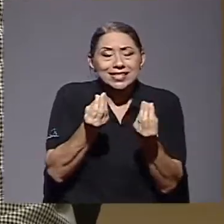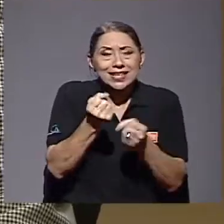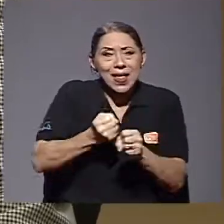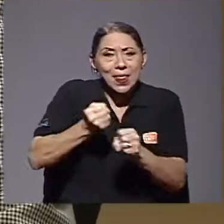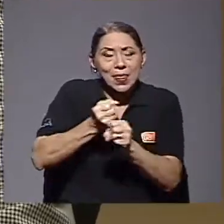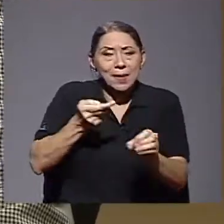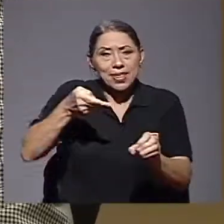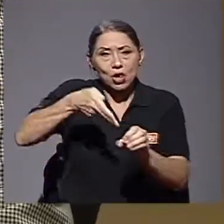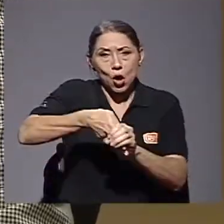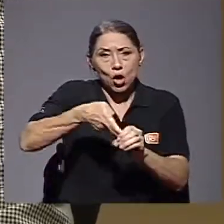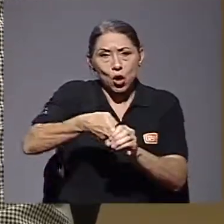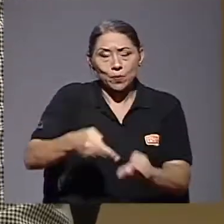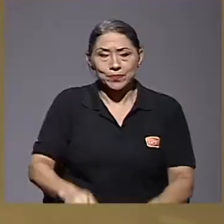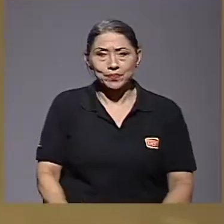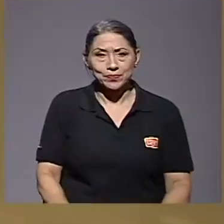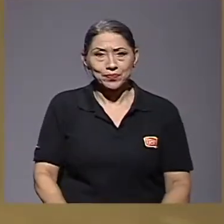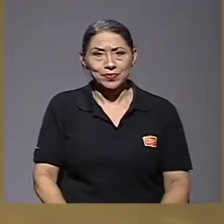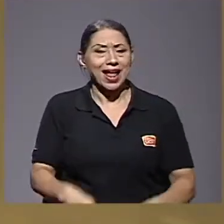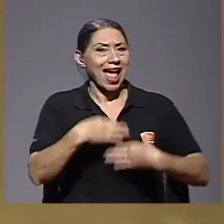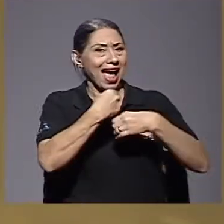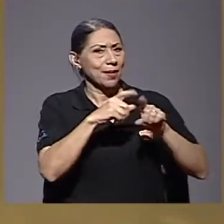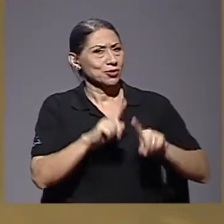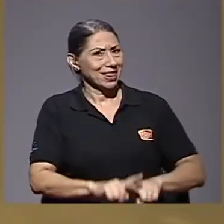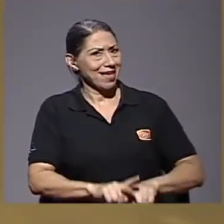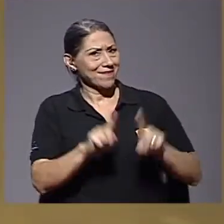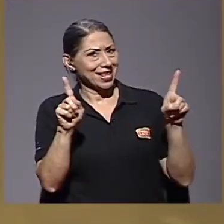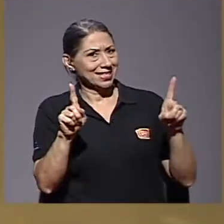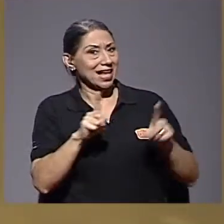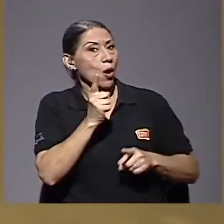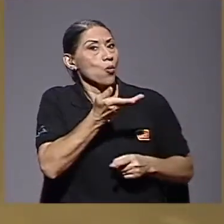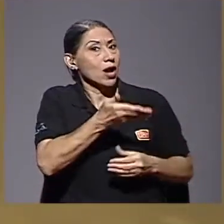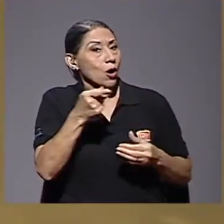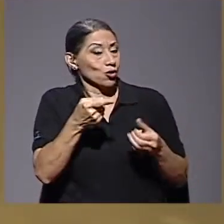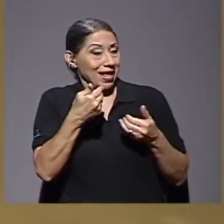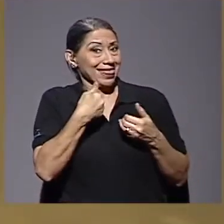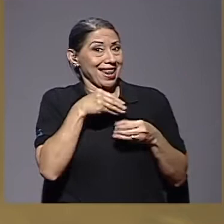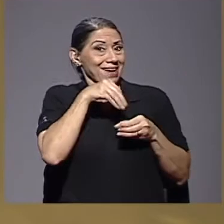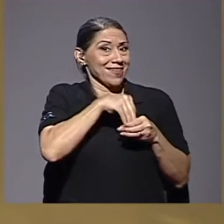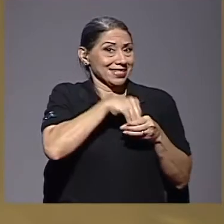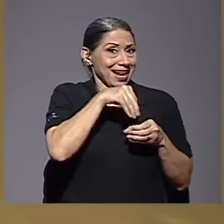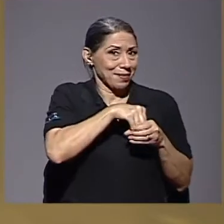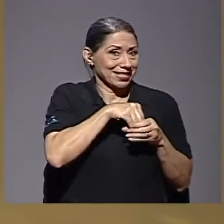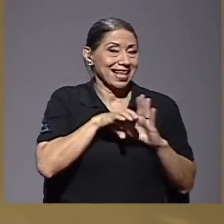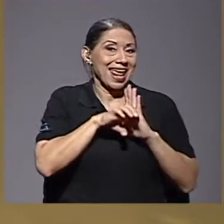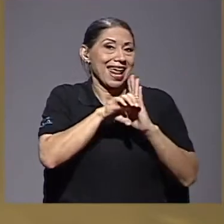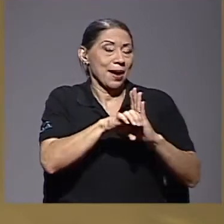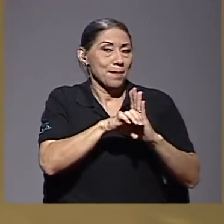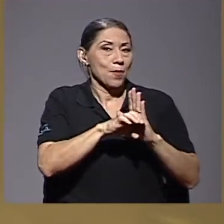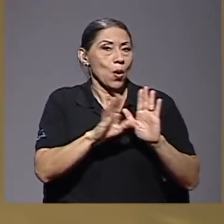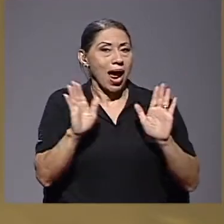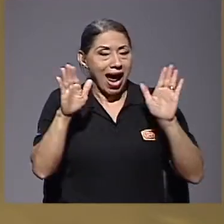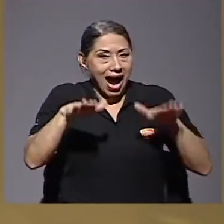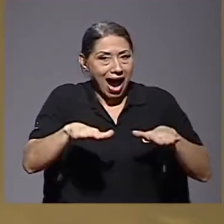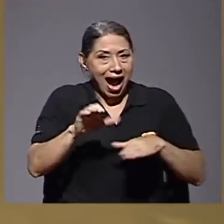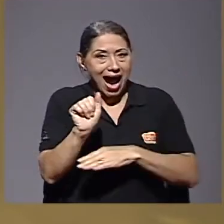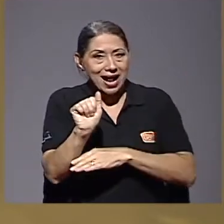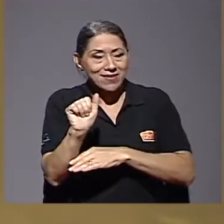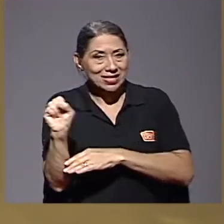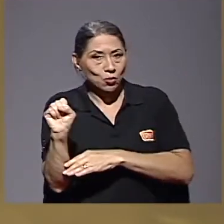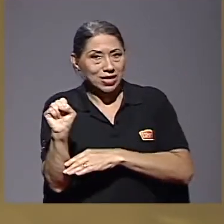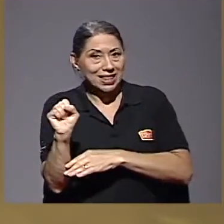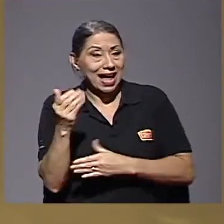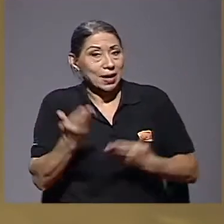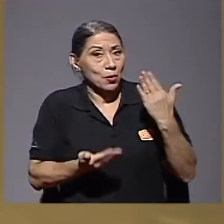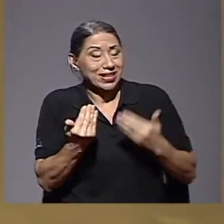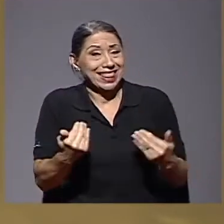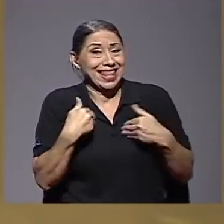petróleo. Ok, hagamos esa diferencia. Una cosa es tener reservas, ¿verdad?, como las que tiene Arabia Saudita, que posiblemente es el que tiene más